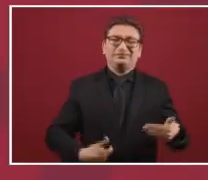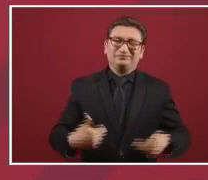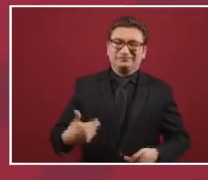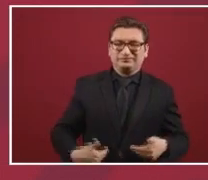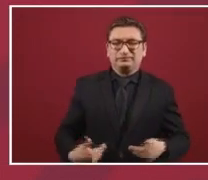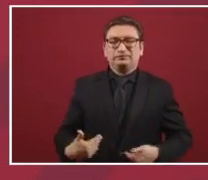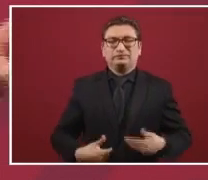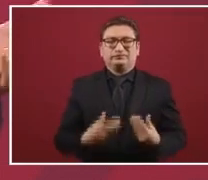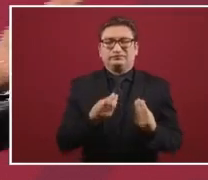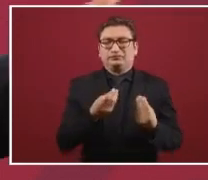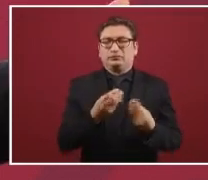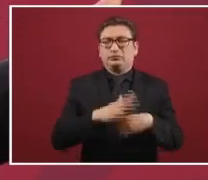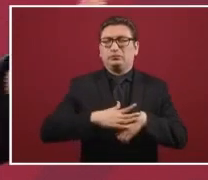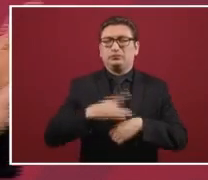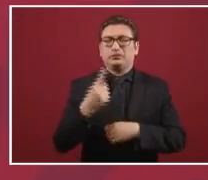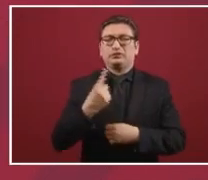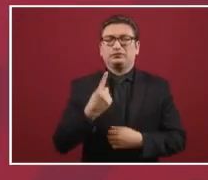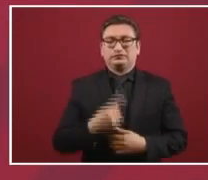porque